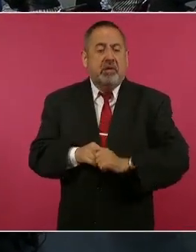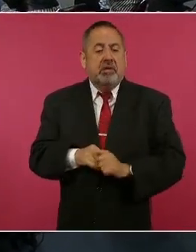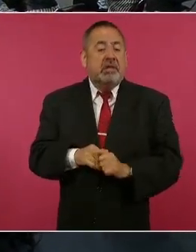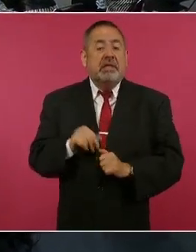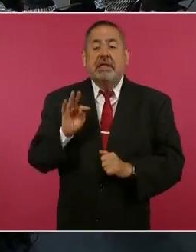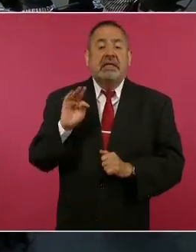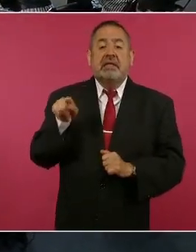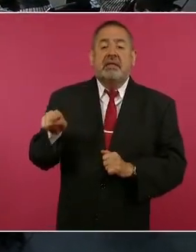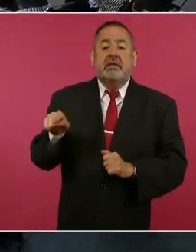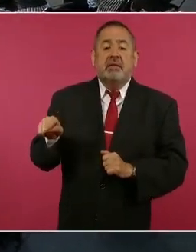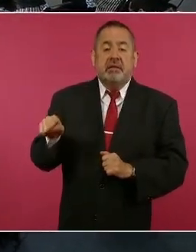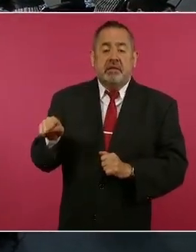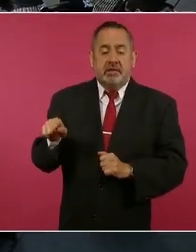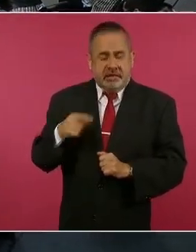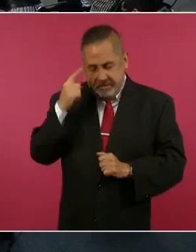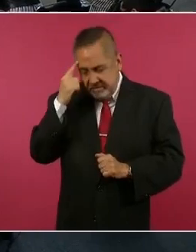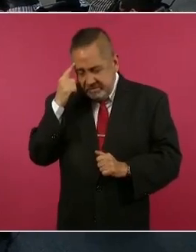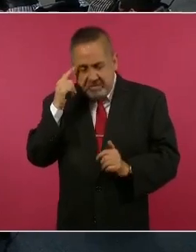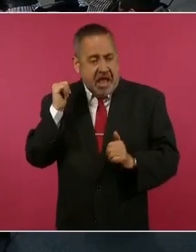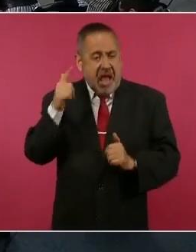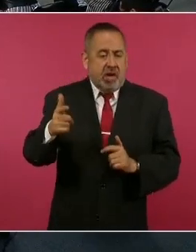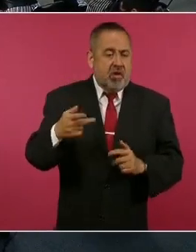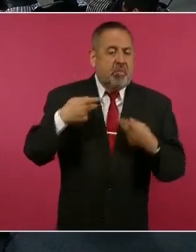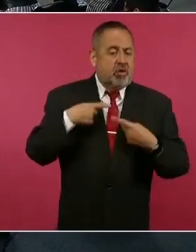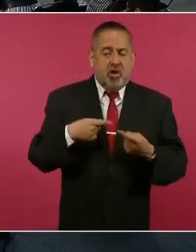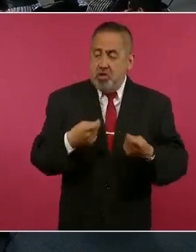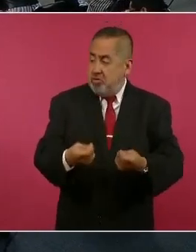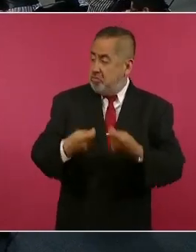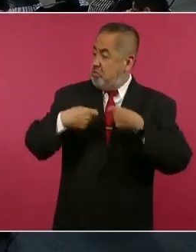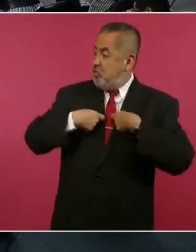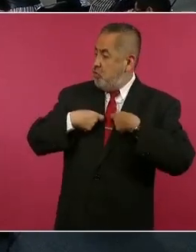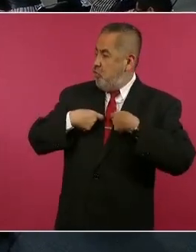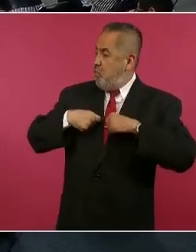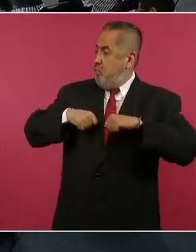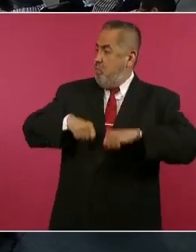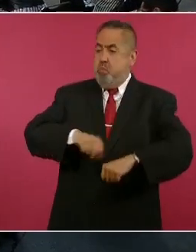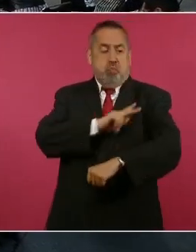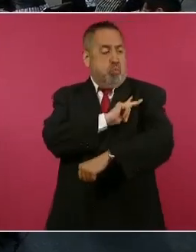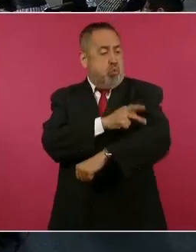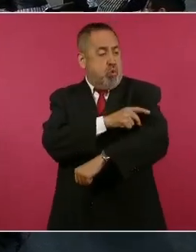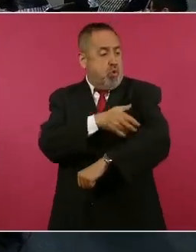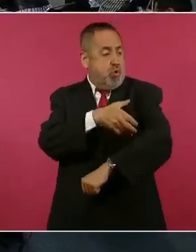puede llevar a cualquier persona con poder,